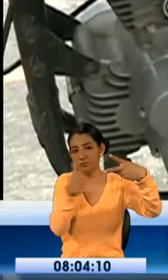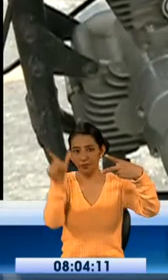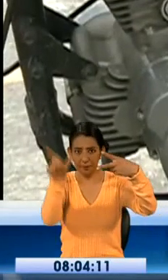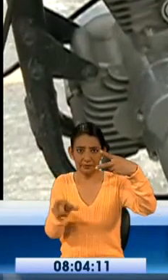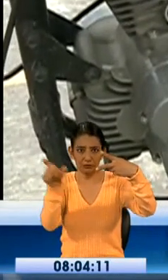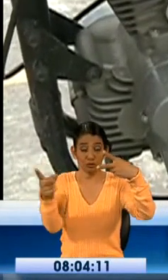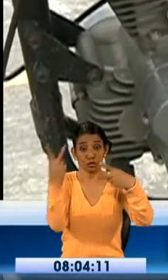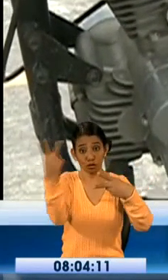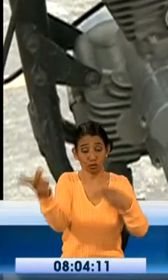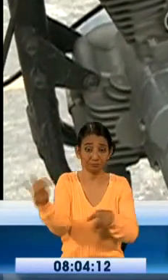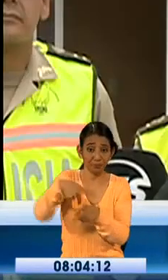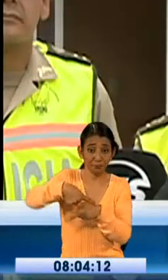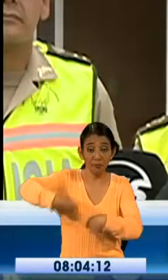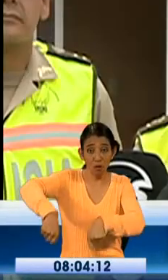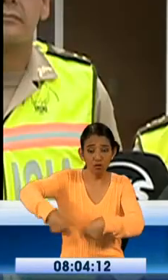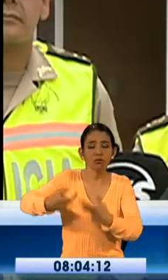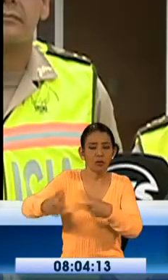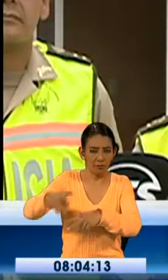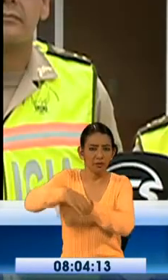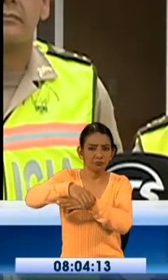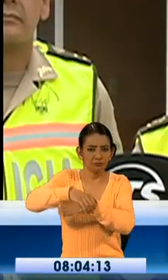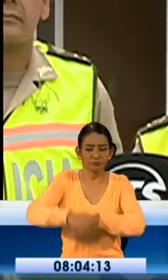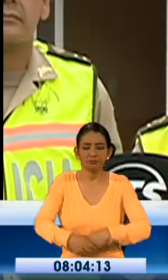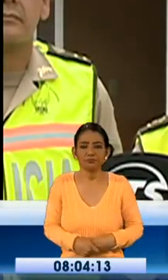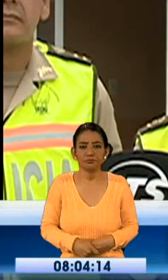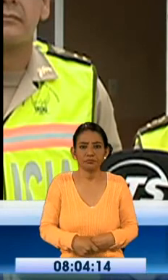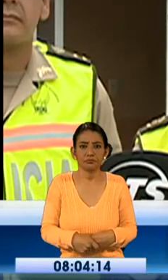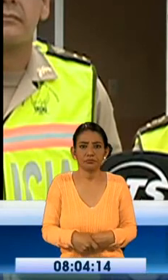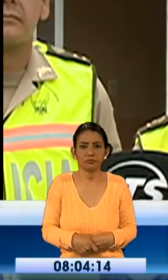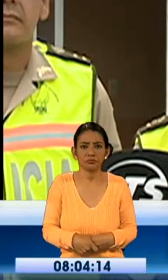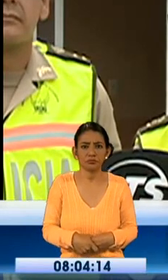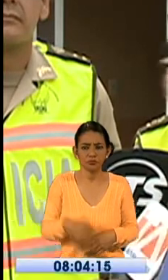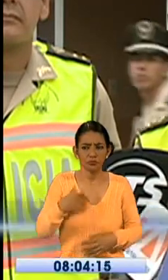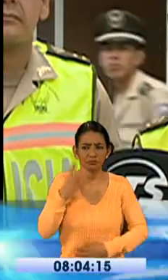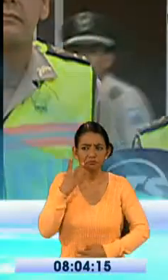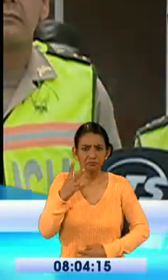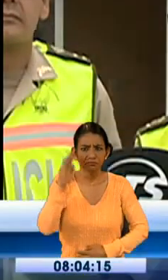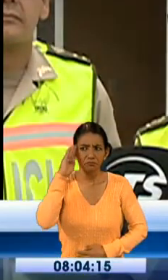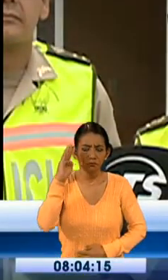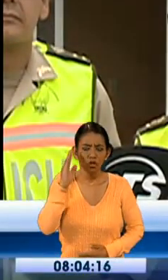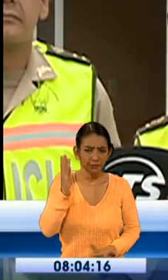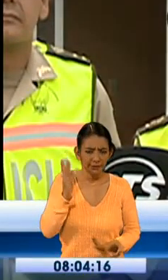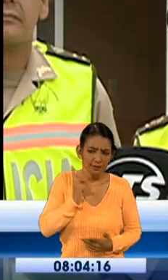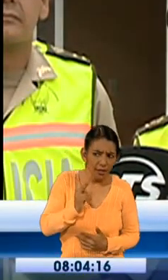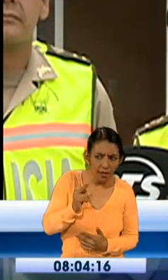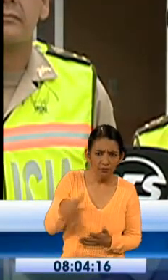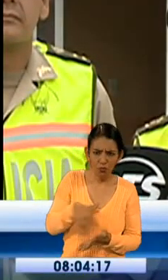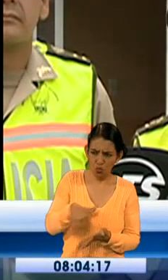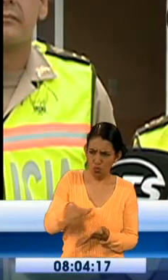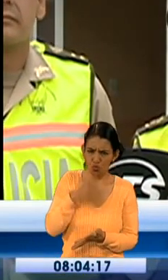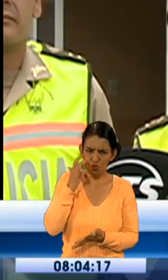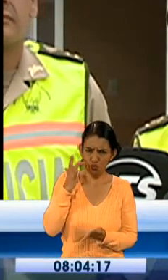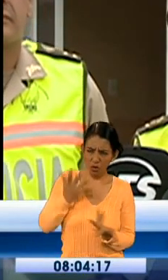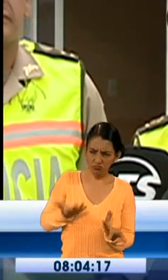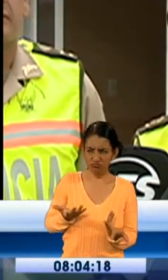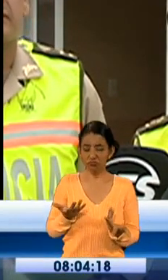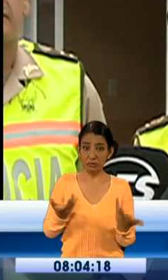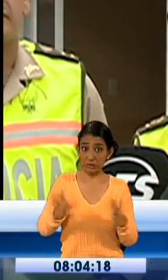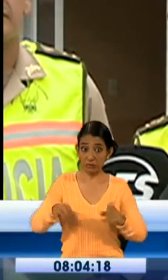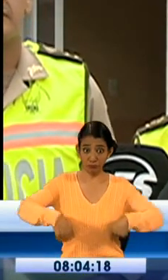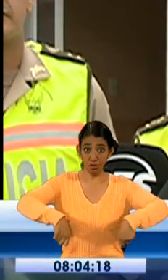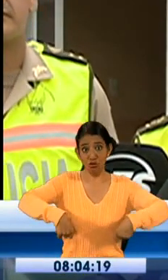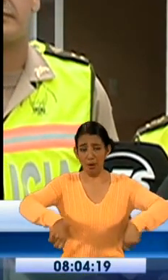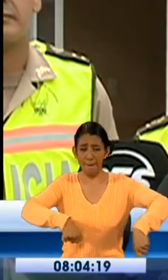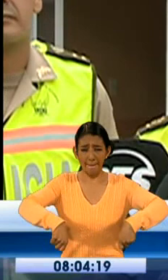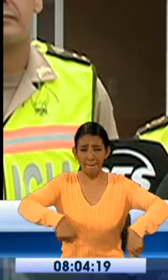movilizaban en una motocicleta. Al notar la presencia sospechosa, nuestro personal del grupo de operaciones motorizadas hace